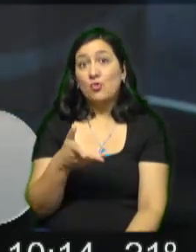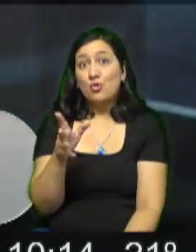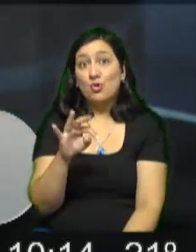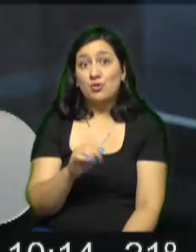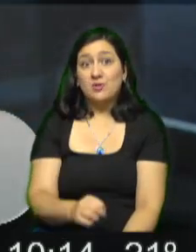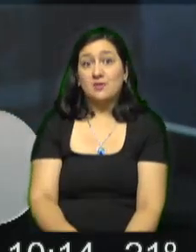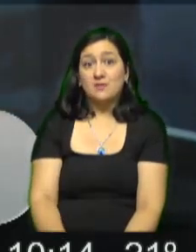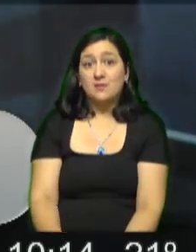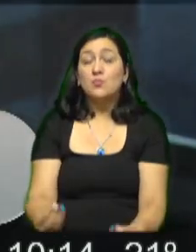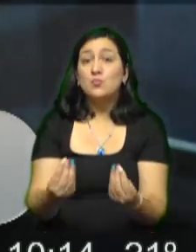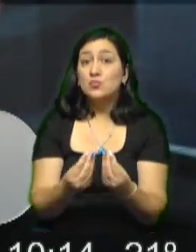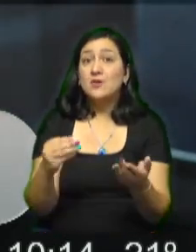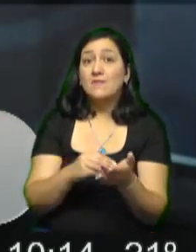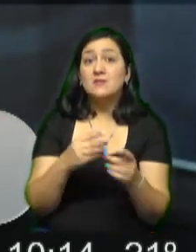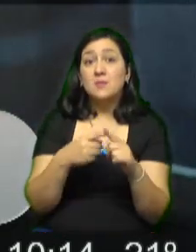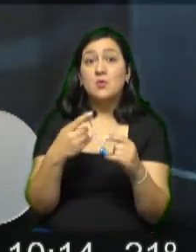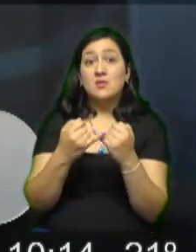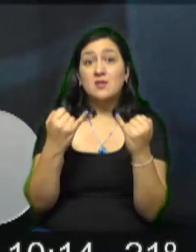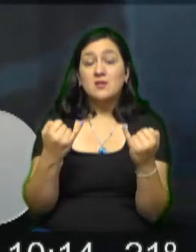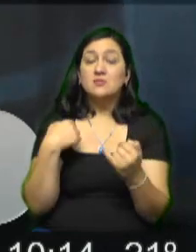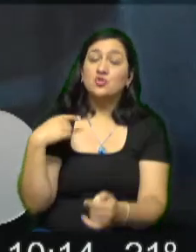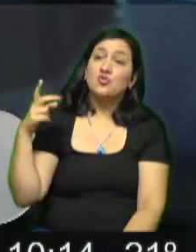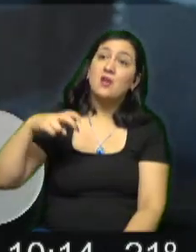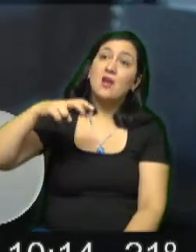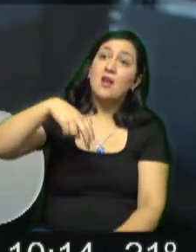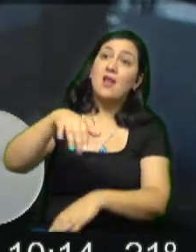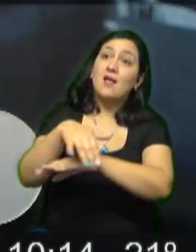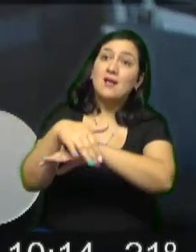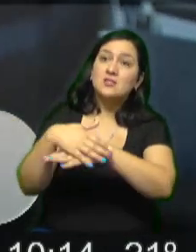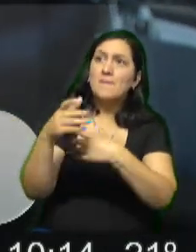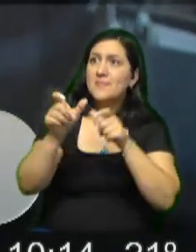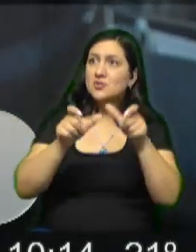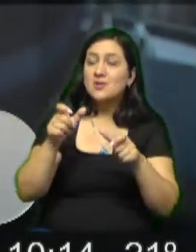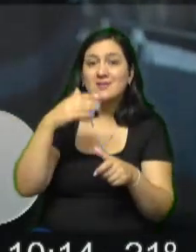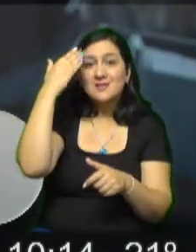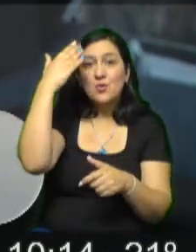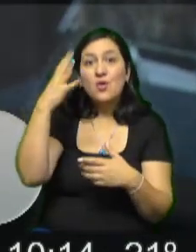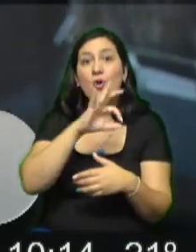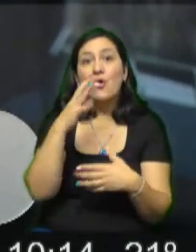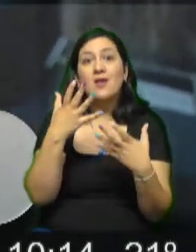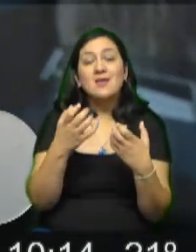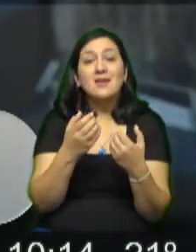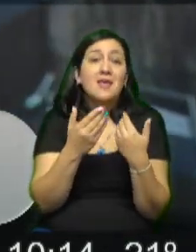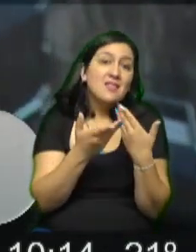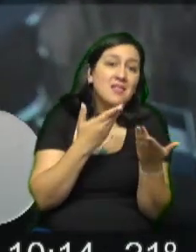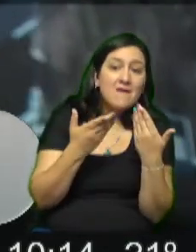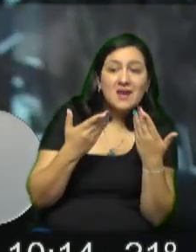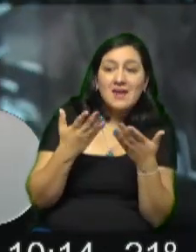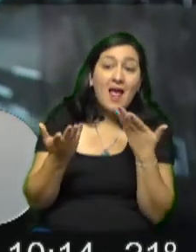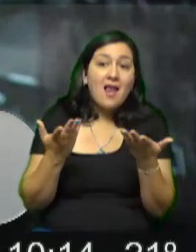días, varias veces por día, si ando en la calle, de gente que te saluda o que quiere cambiar dos palabras